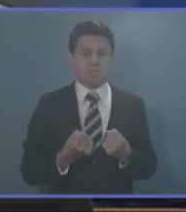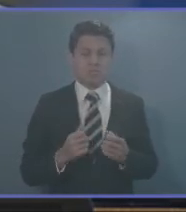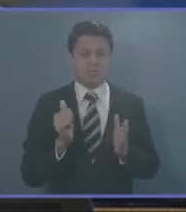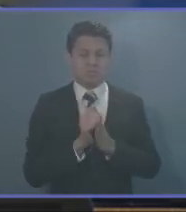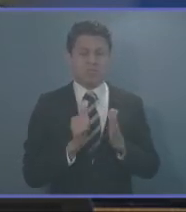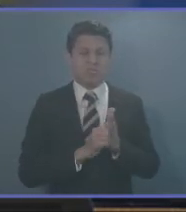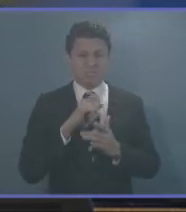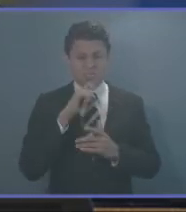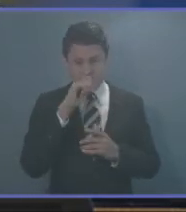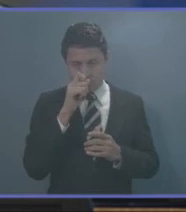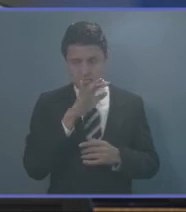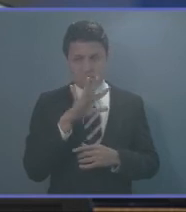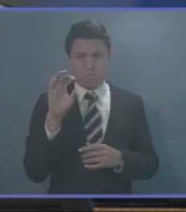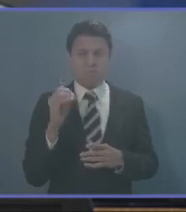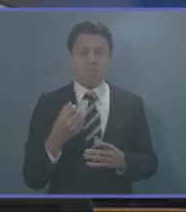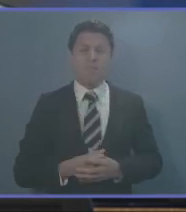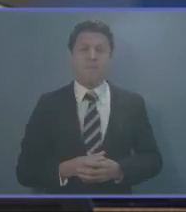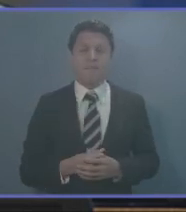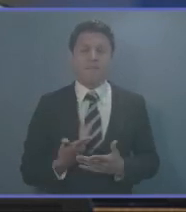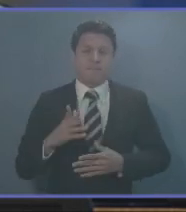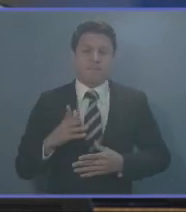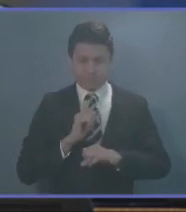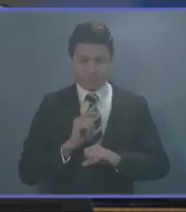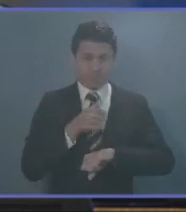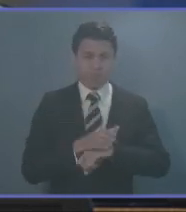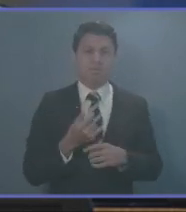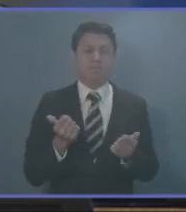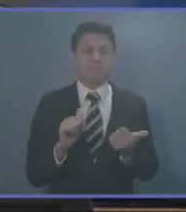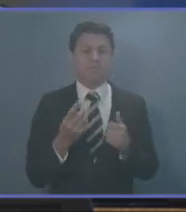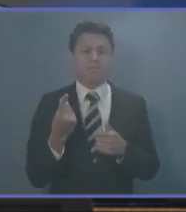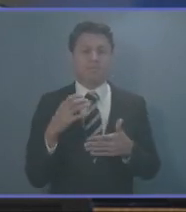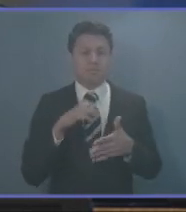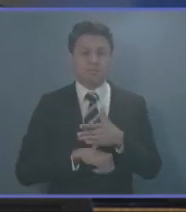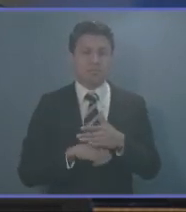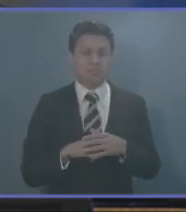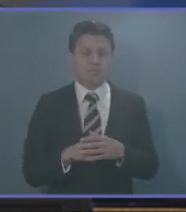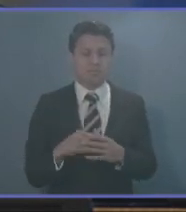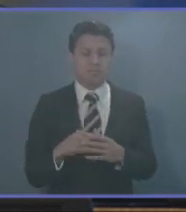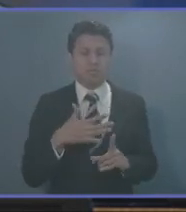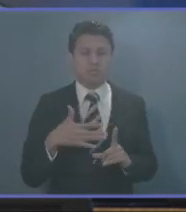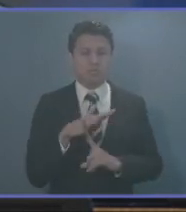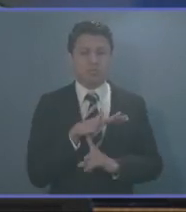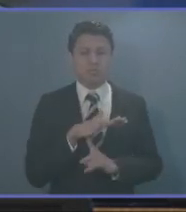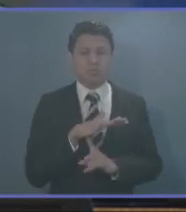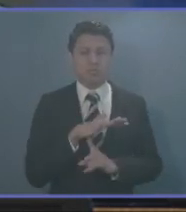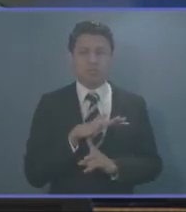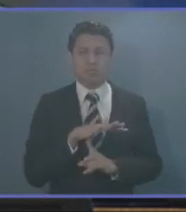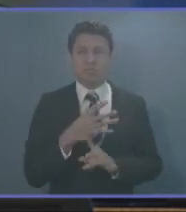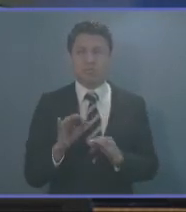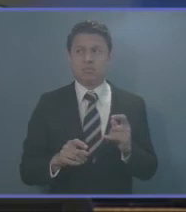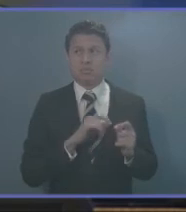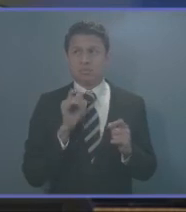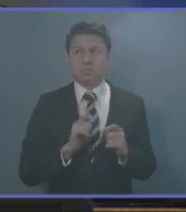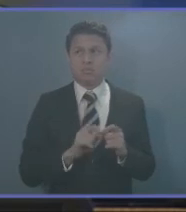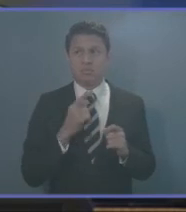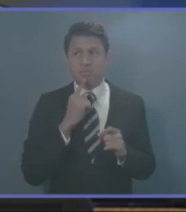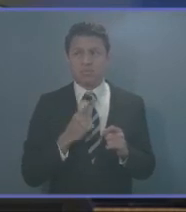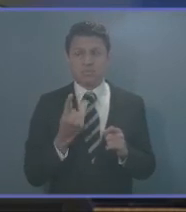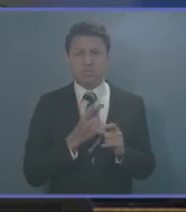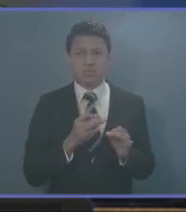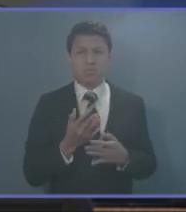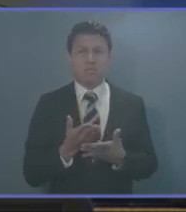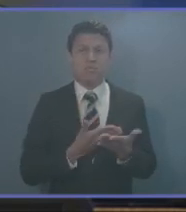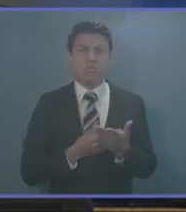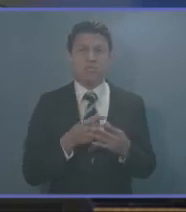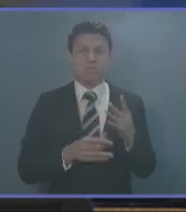Artículo 50. Constituye delito tributario municipal las condiciones que se tipifican y sancionan como tales